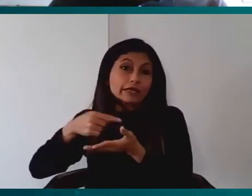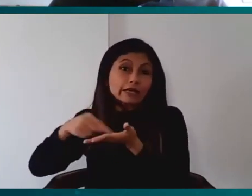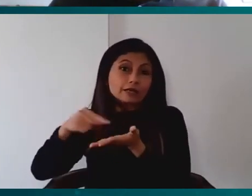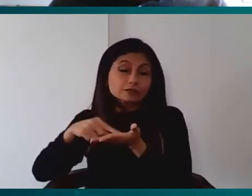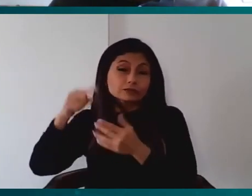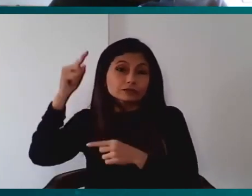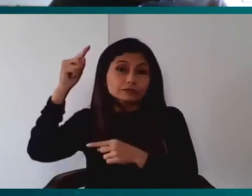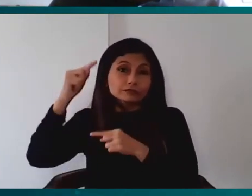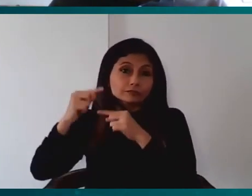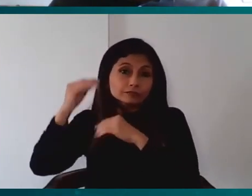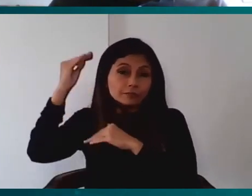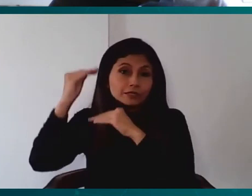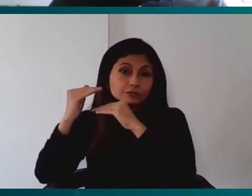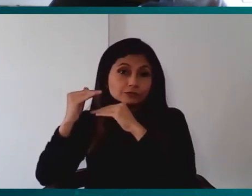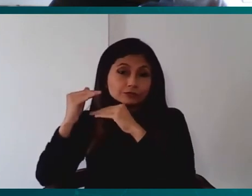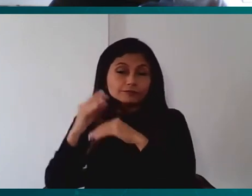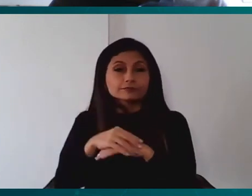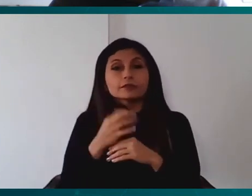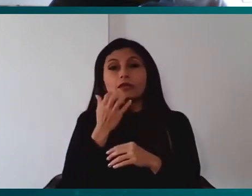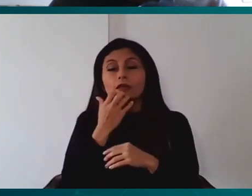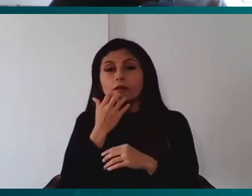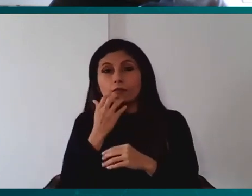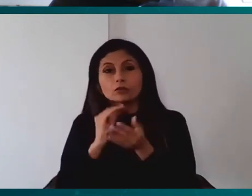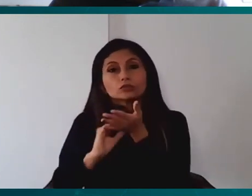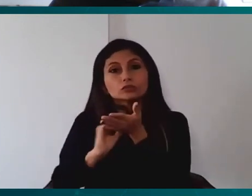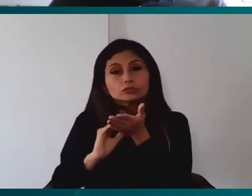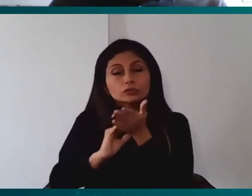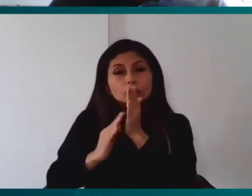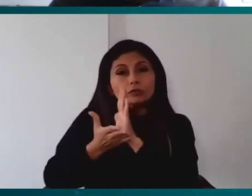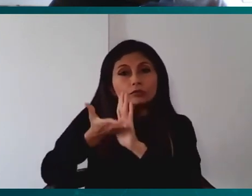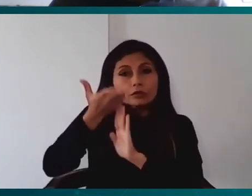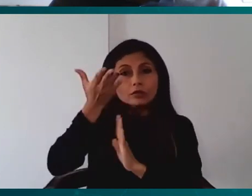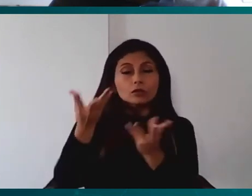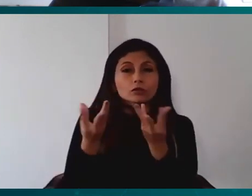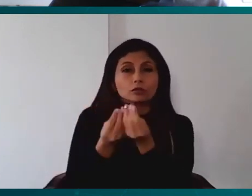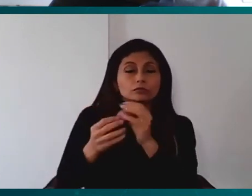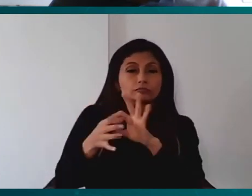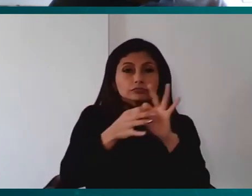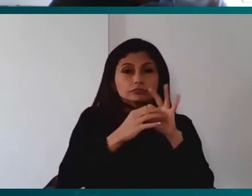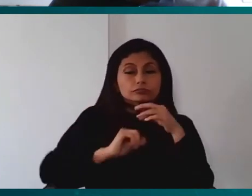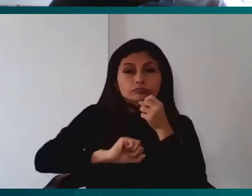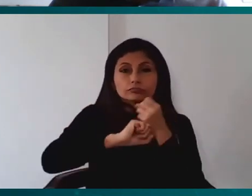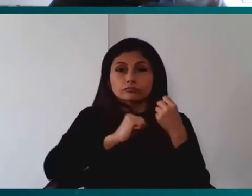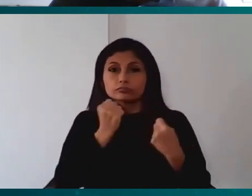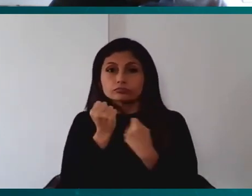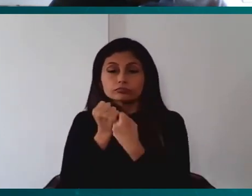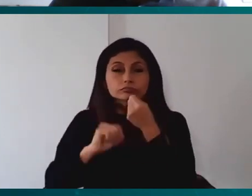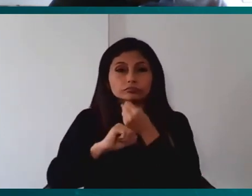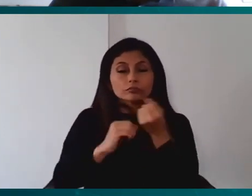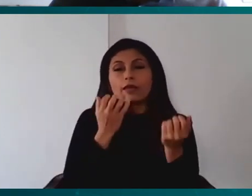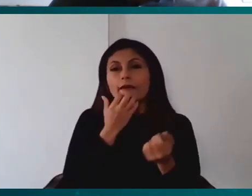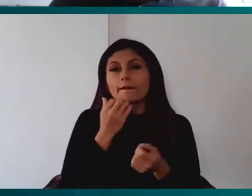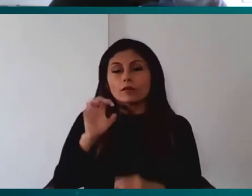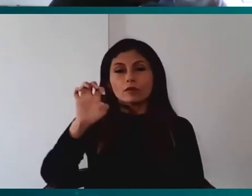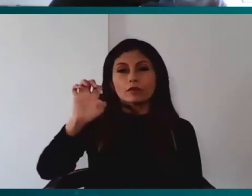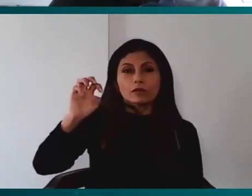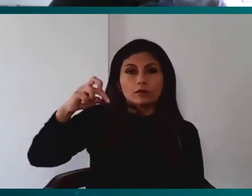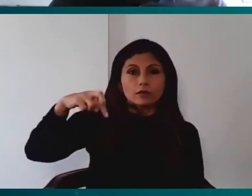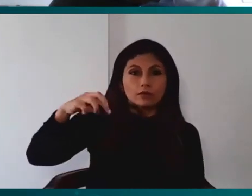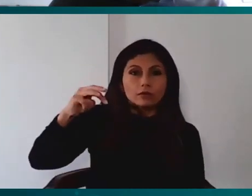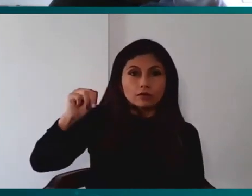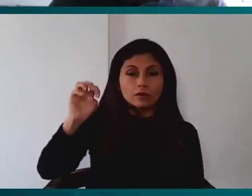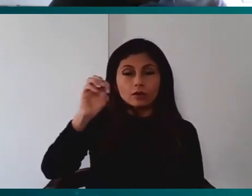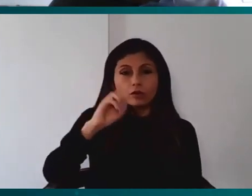sea del trabajo en equipo, ¿cierto? Por parte pues de EPM o del